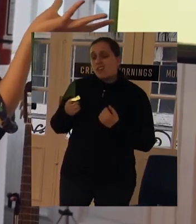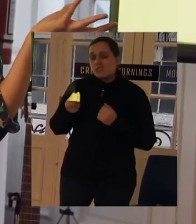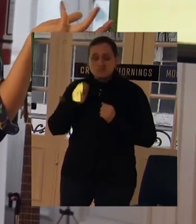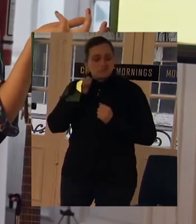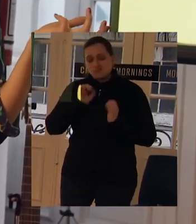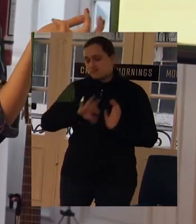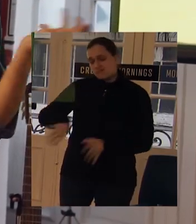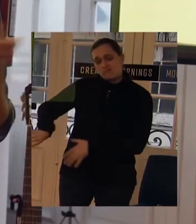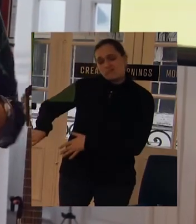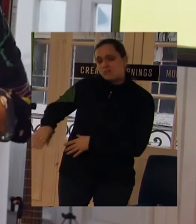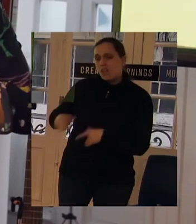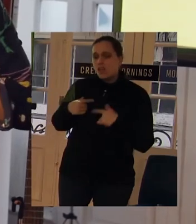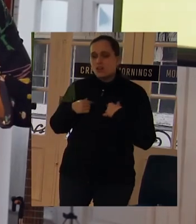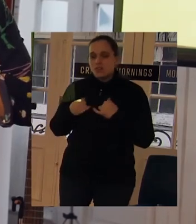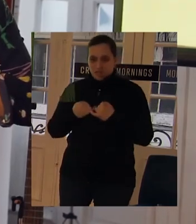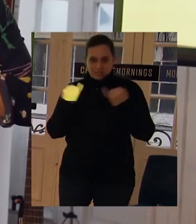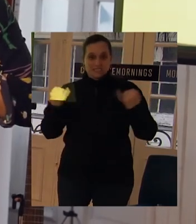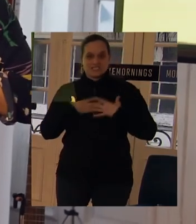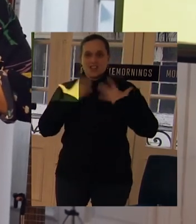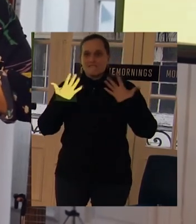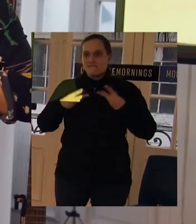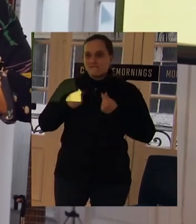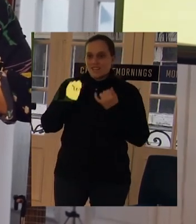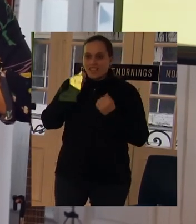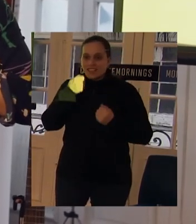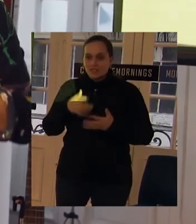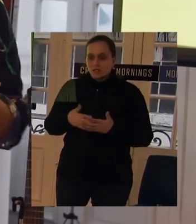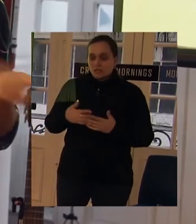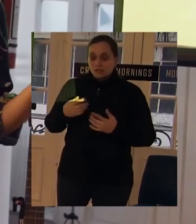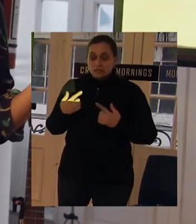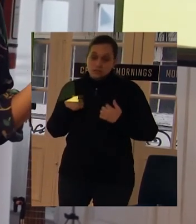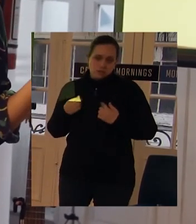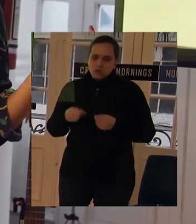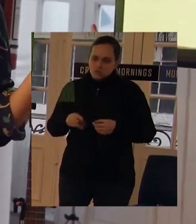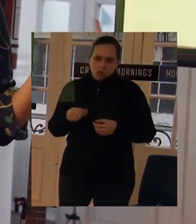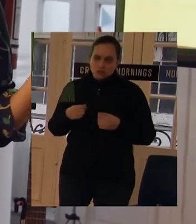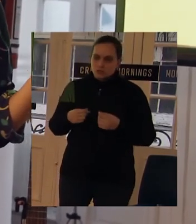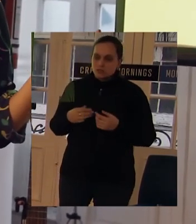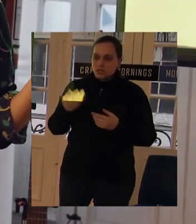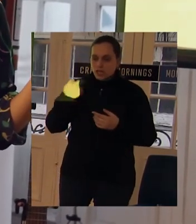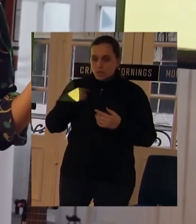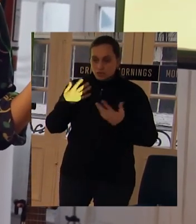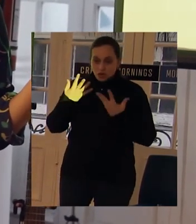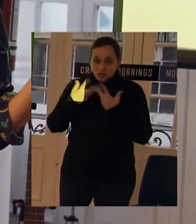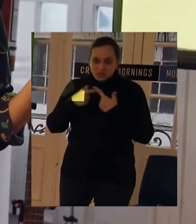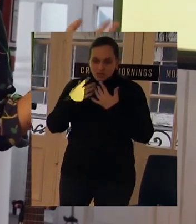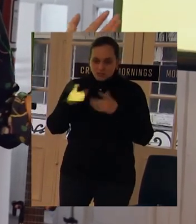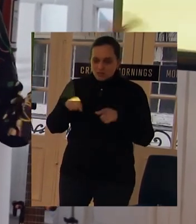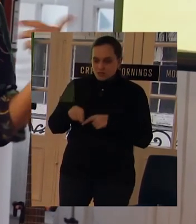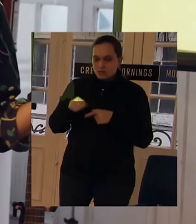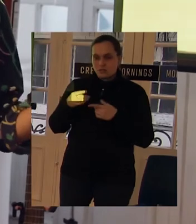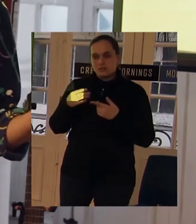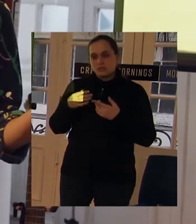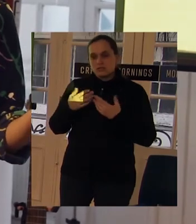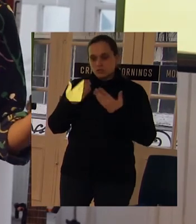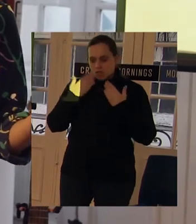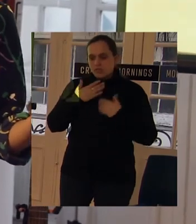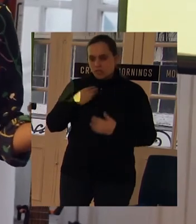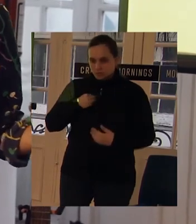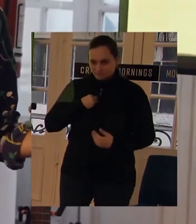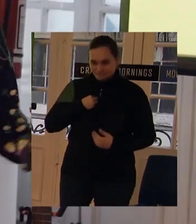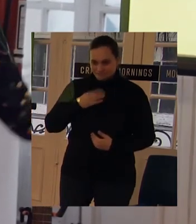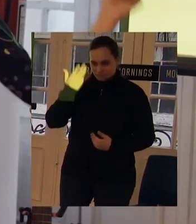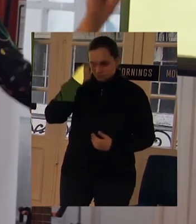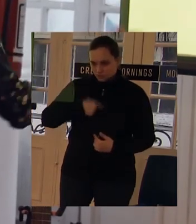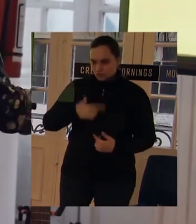Entender todo esto es, me ayuda a entenderme a mí y lo que más hace es que yo lo puedo usar a mi favor, en